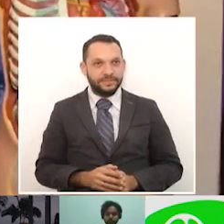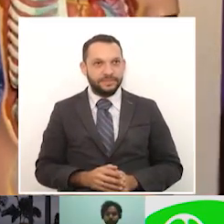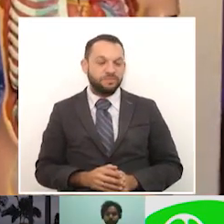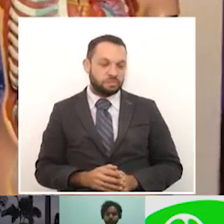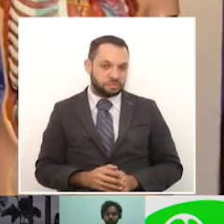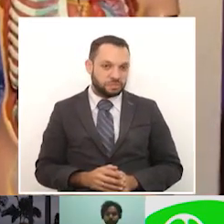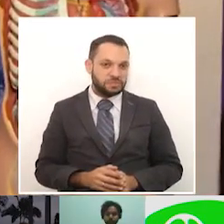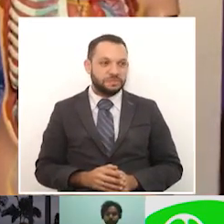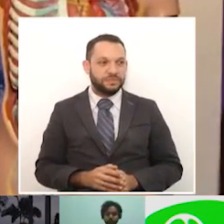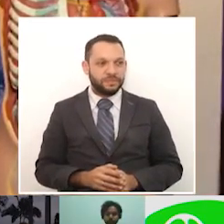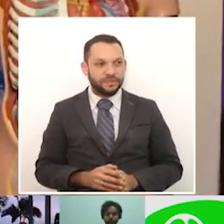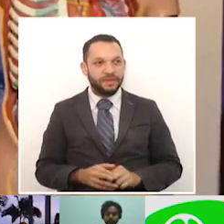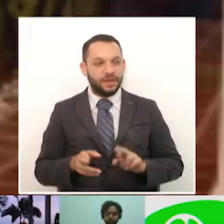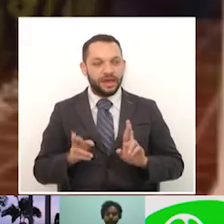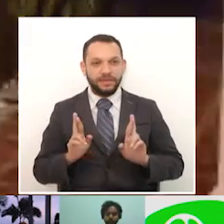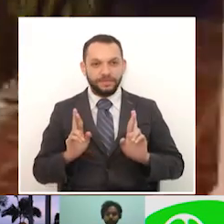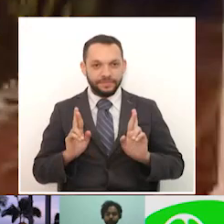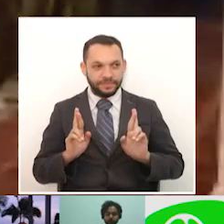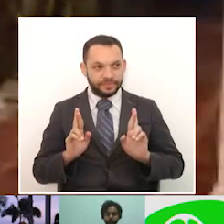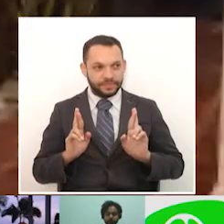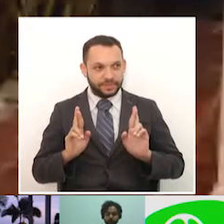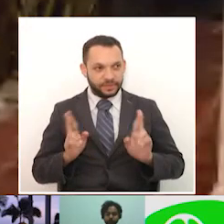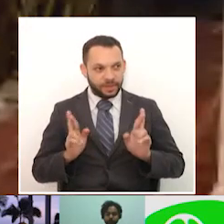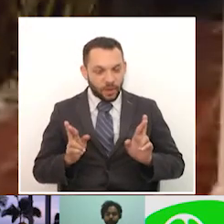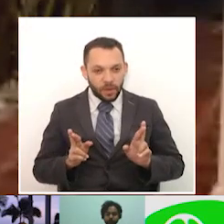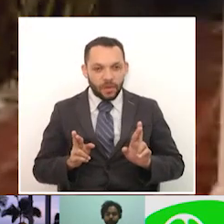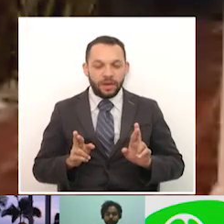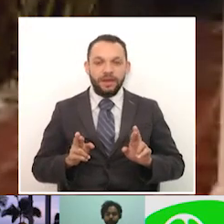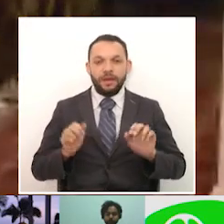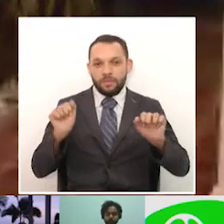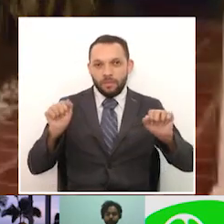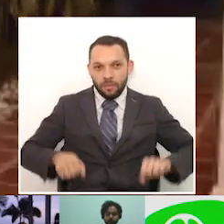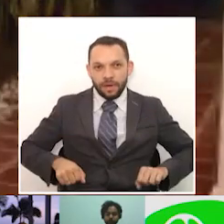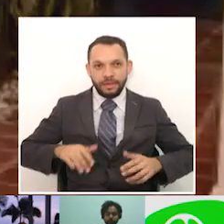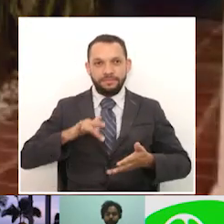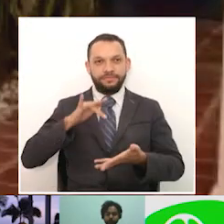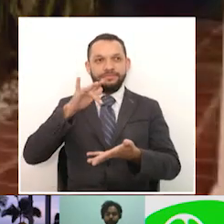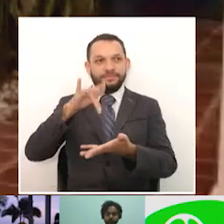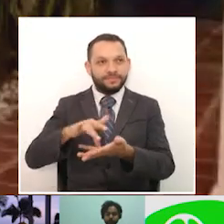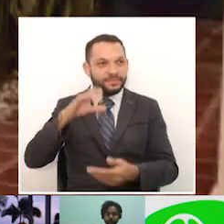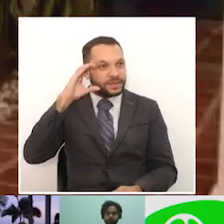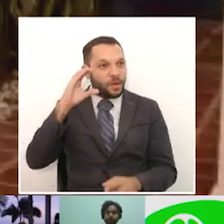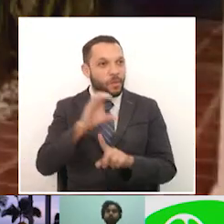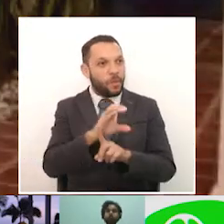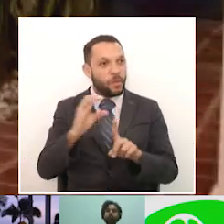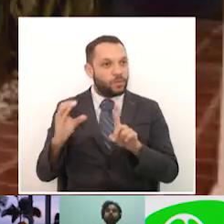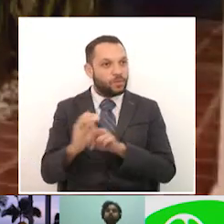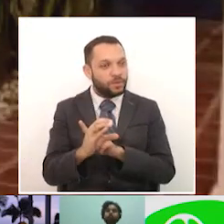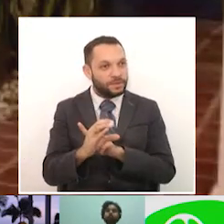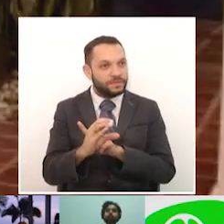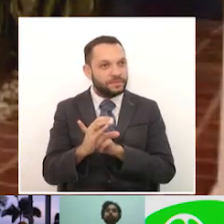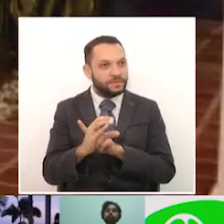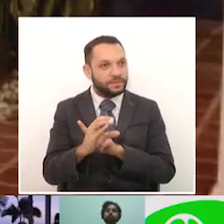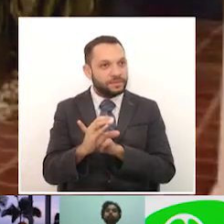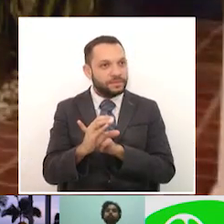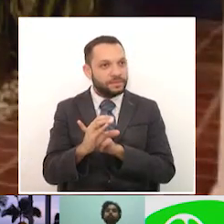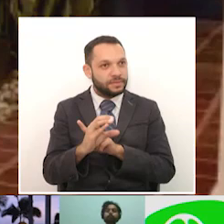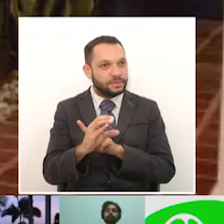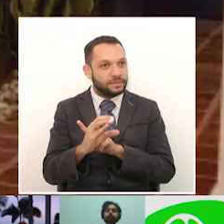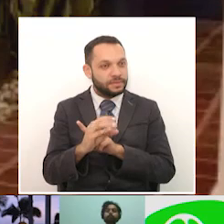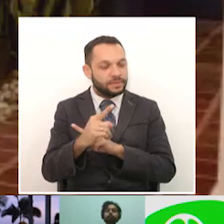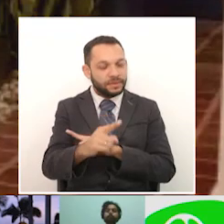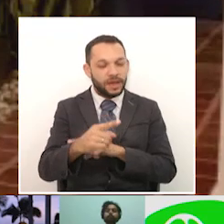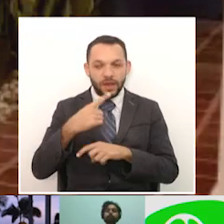Ojalá las personas se dieran esos regalos en la vida de conocer diferentes culturas. Nosotros hemos vivido una